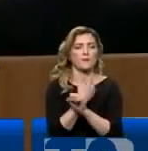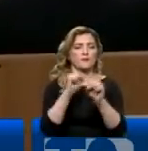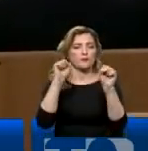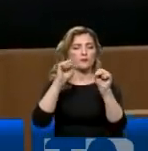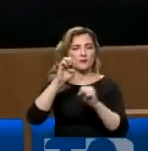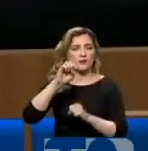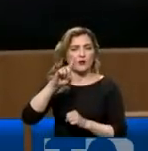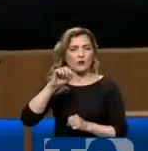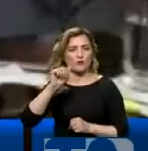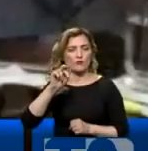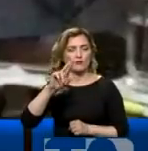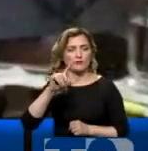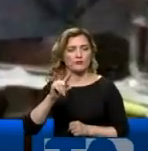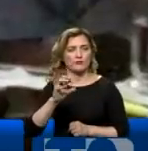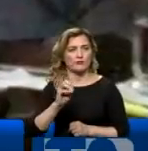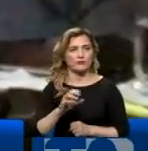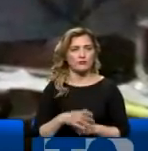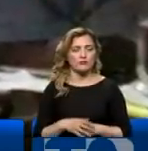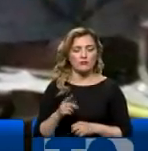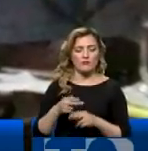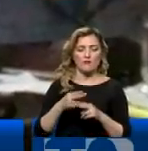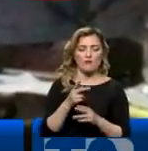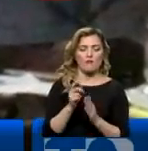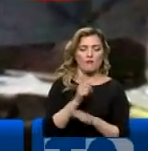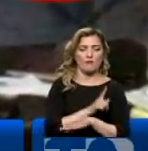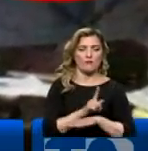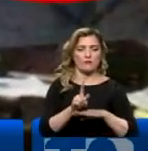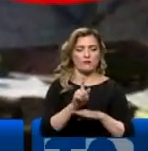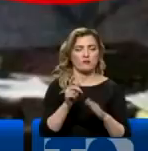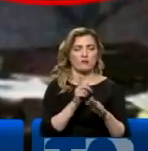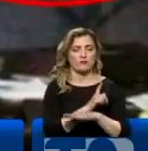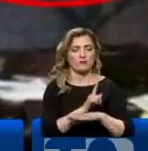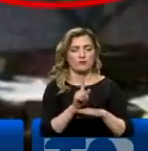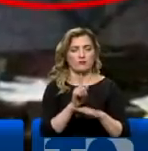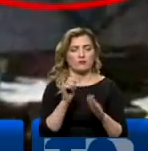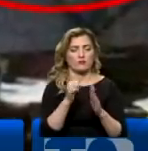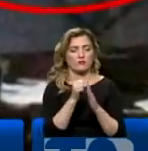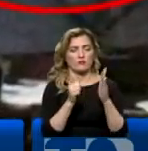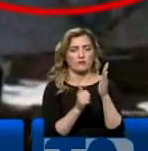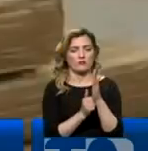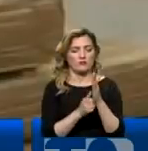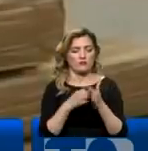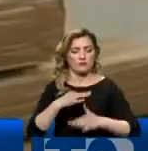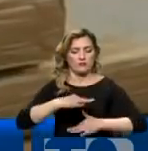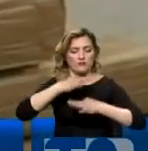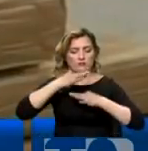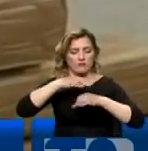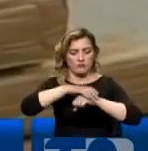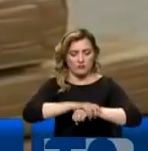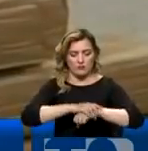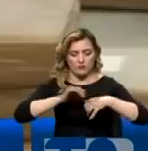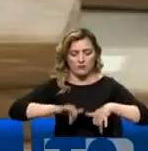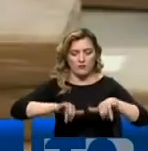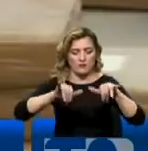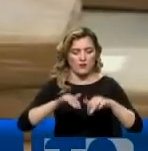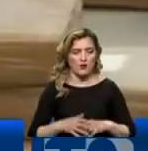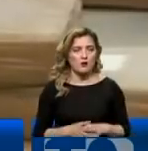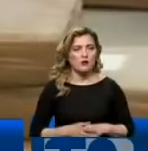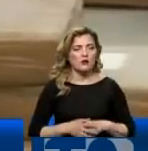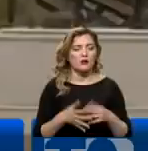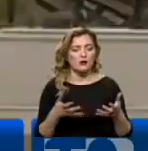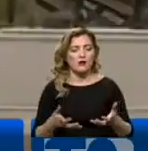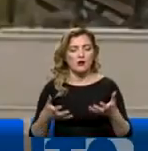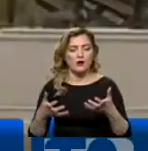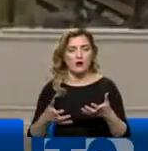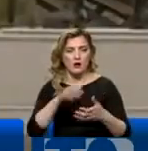de Eduardo Larrea. El exdirector de la Dirección General de Aviación Civil del gobierno anterior continuará detenido por la tonelada de